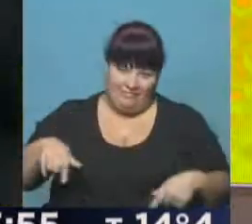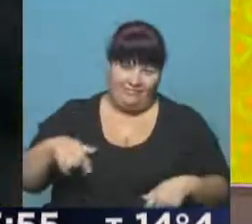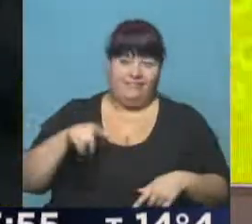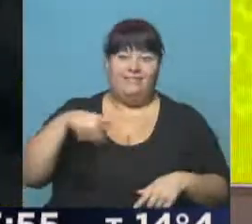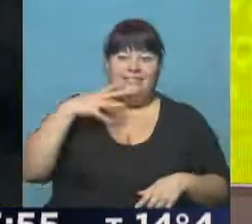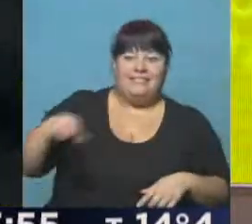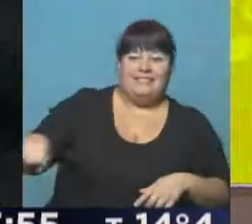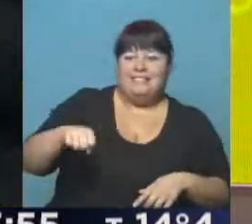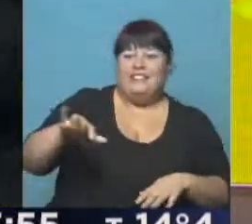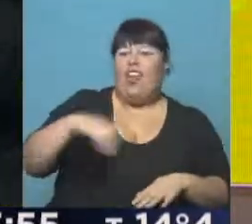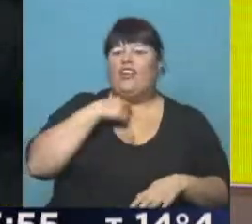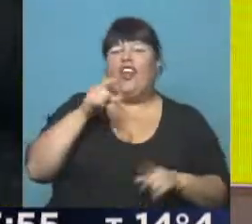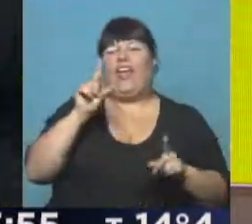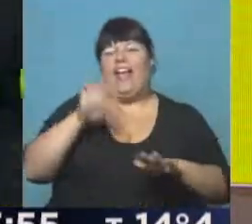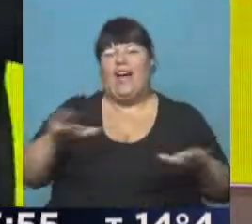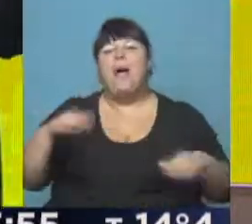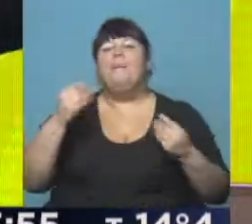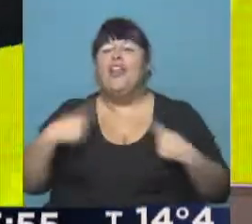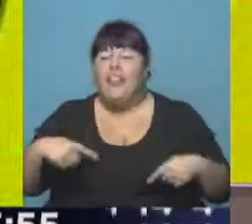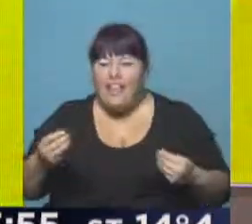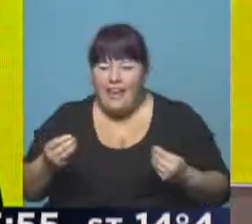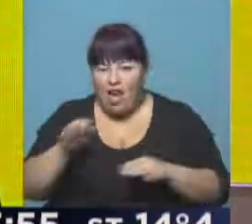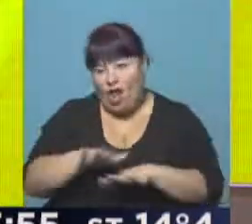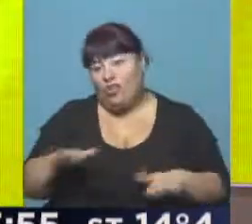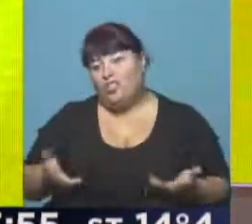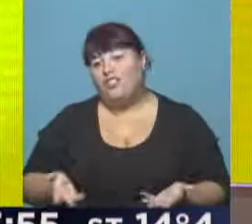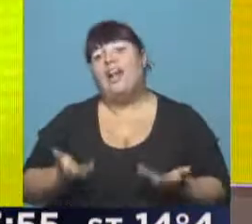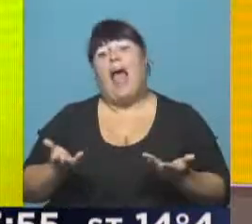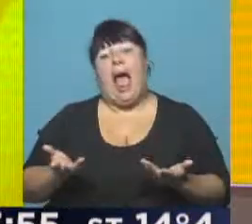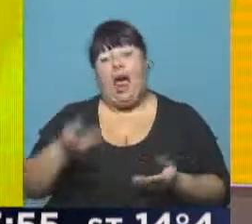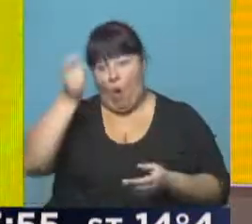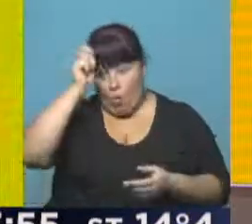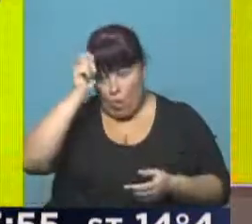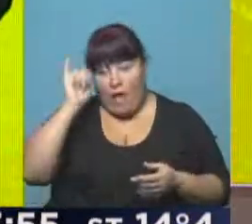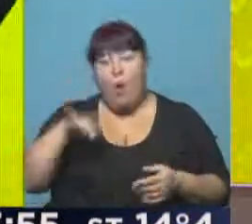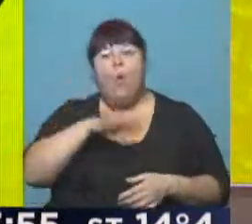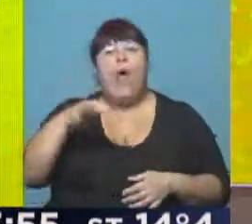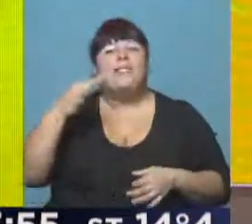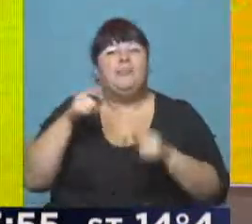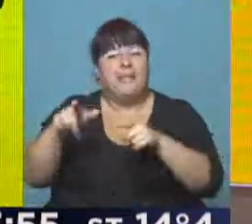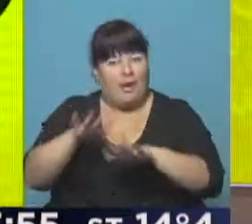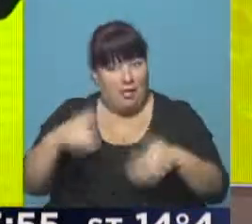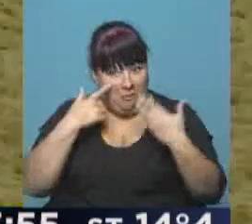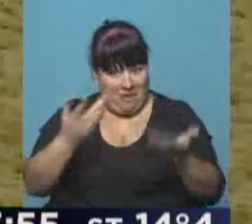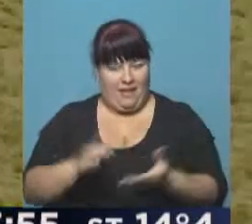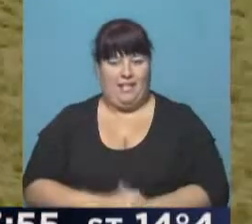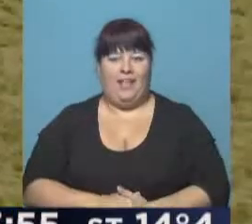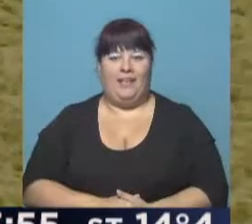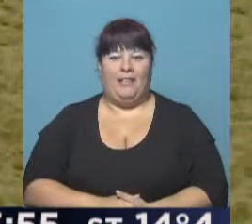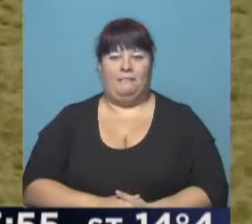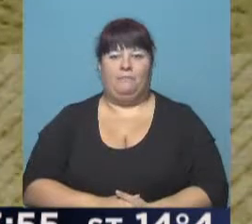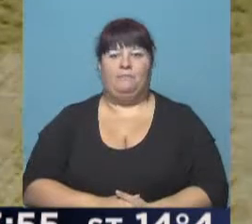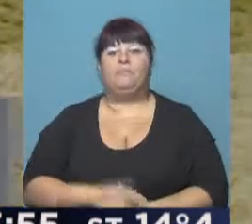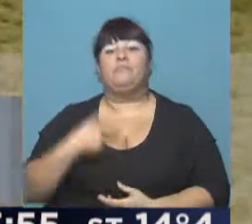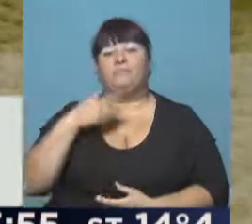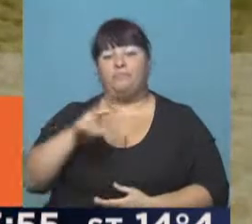vas arrastrando porque no quieres saber nada. ¿Pero no, de qué estamos hablando? De los chicos. Claro, y de la rural. Y hay un lugar especial para ellos ahora, mira.